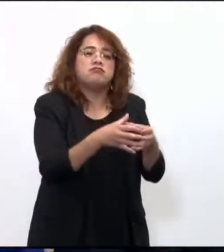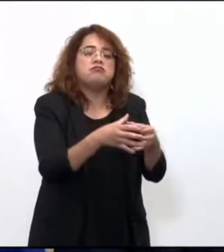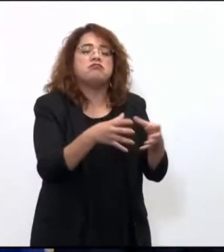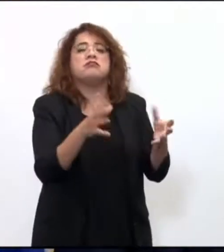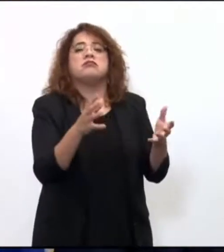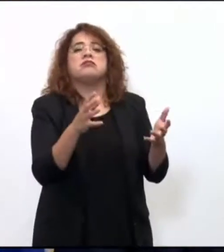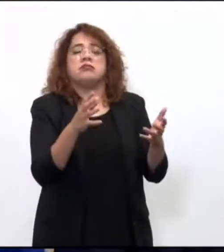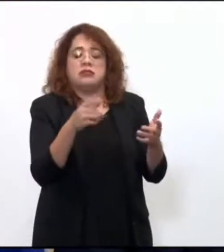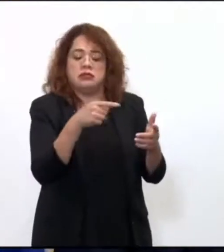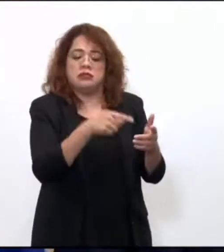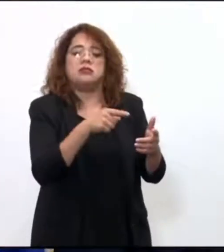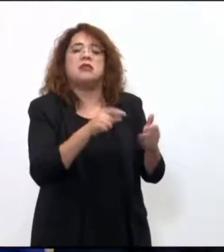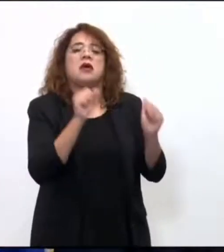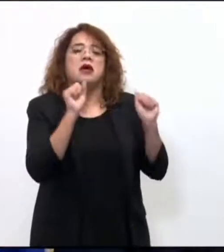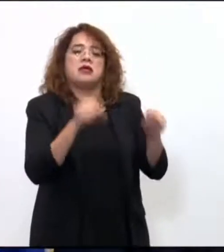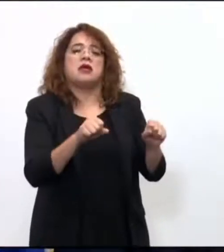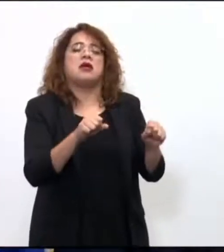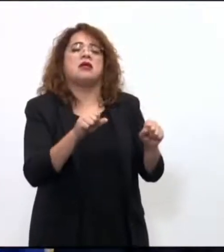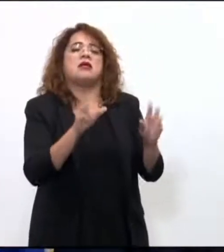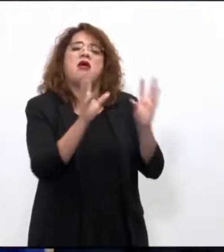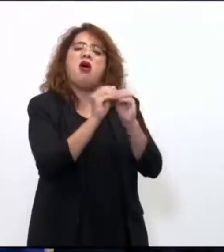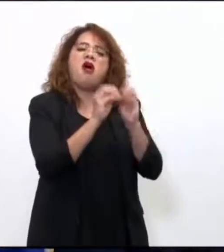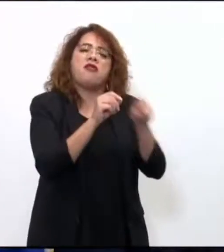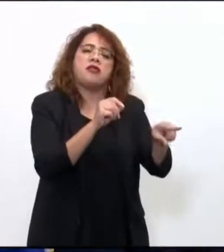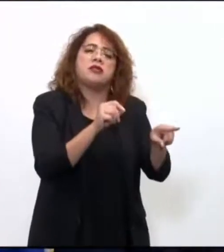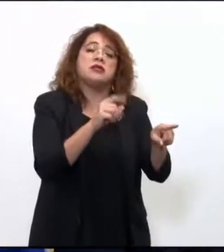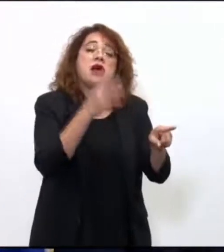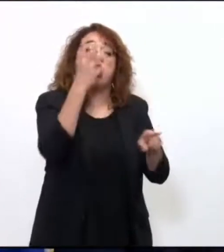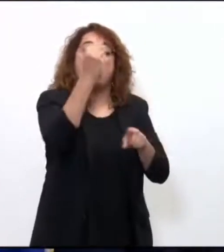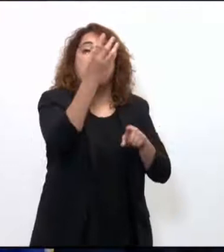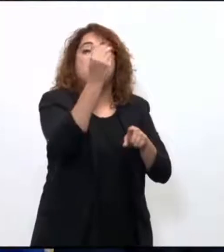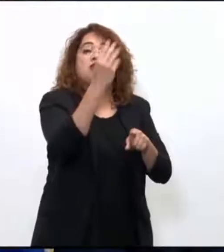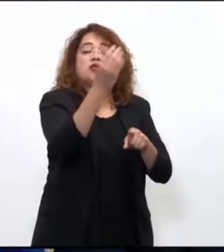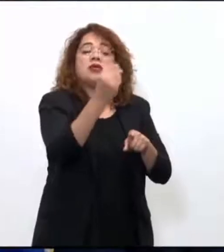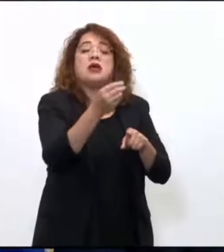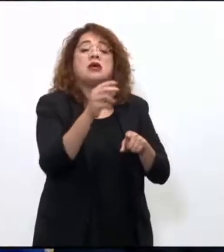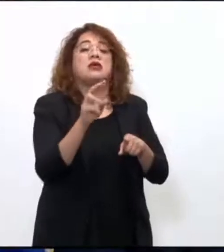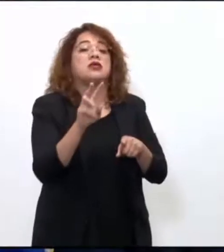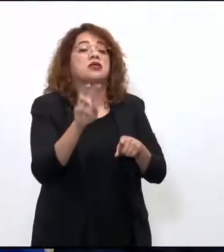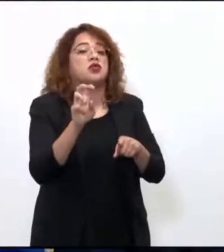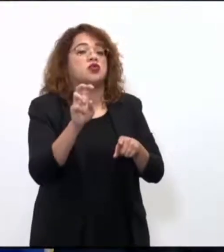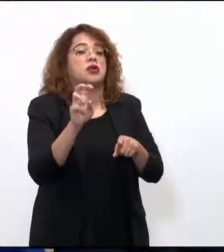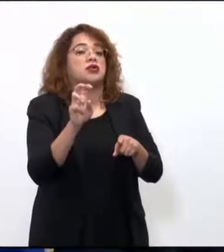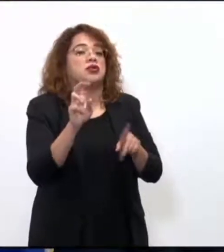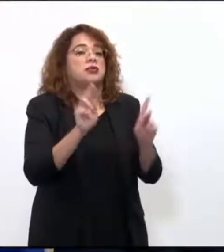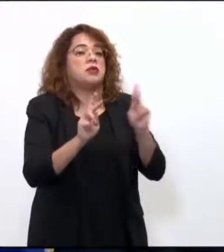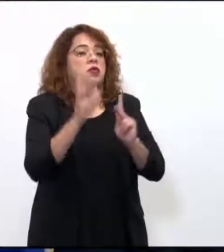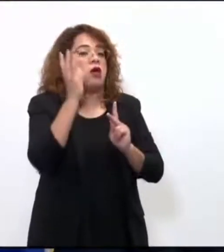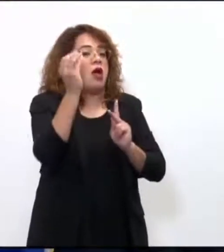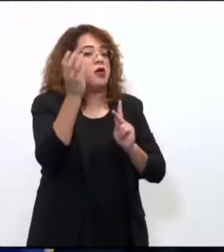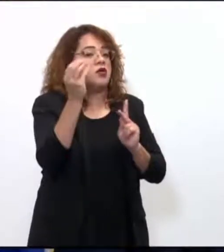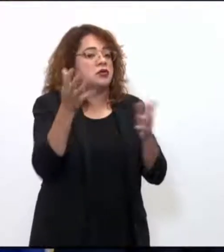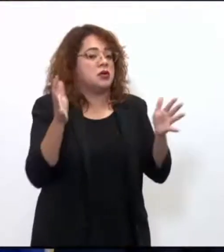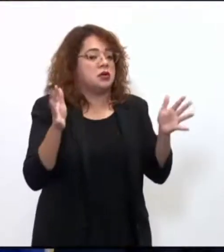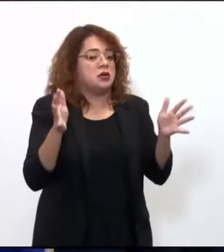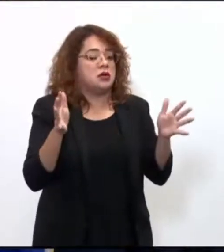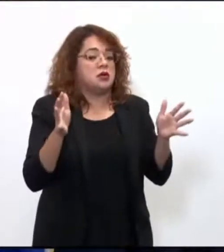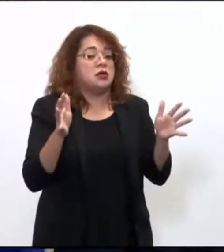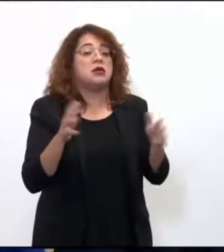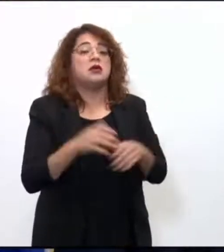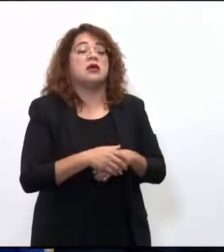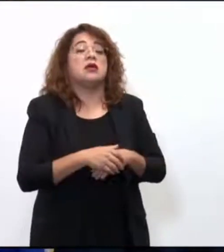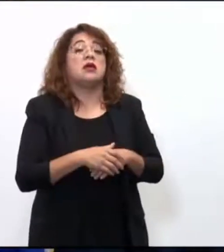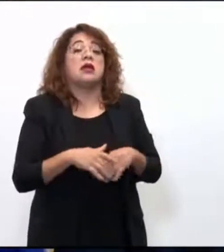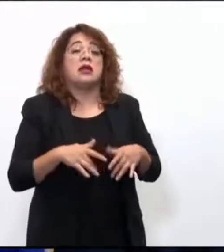conferencias pueden operar al aire libre con un máximo de 200 personas. Los